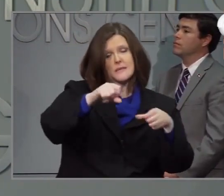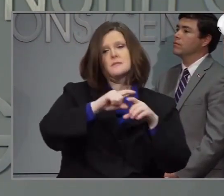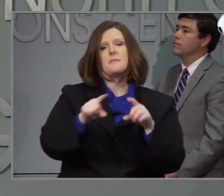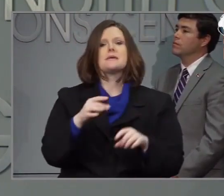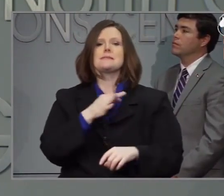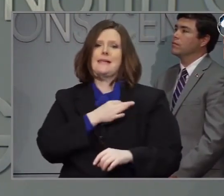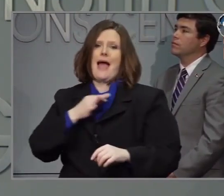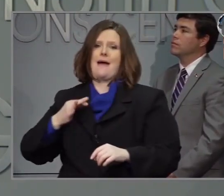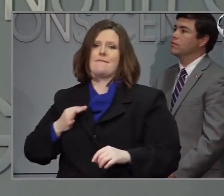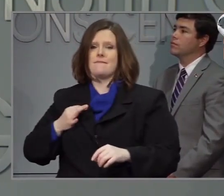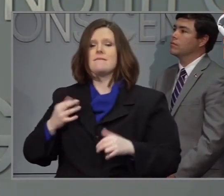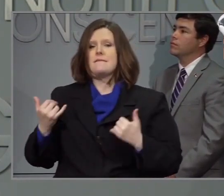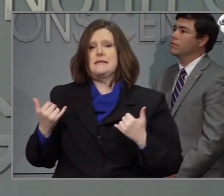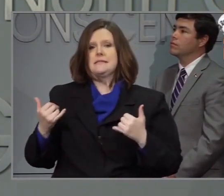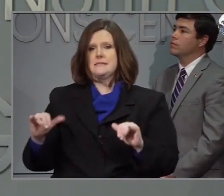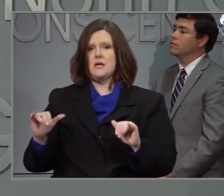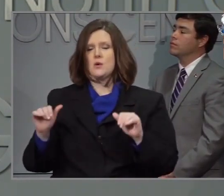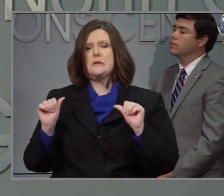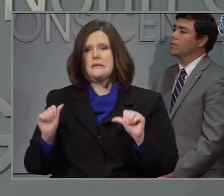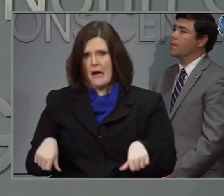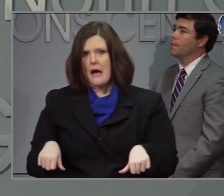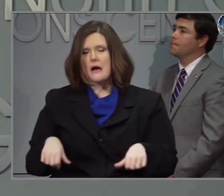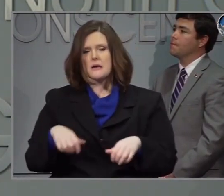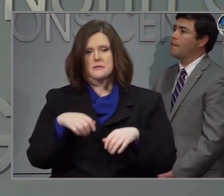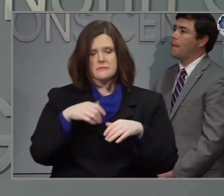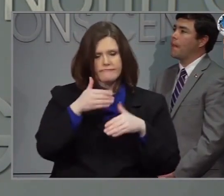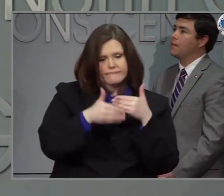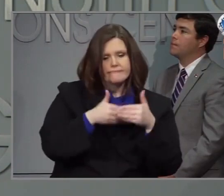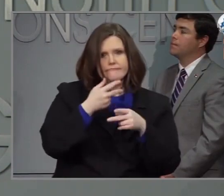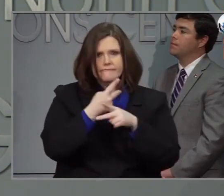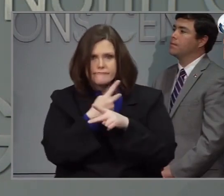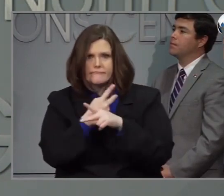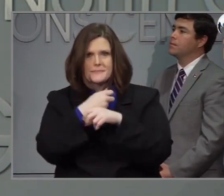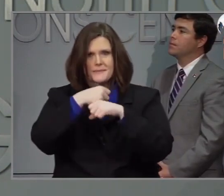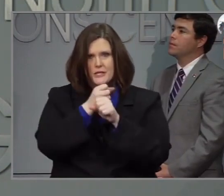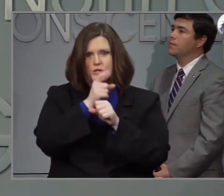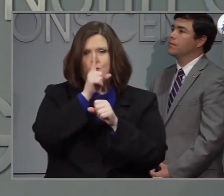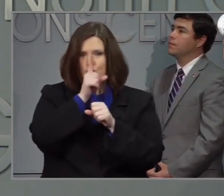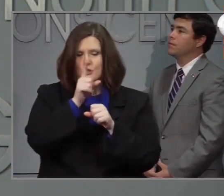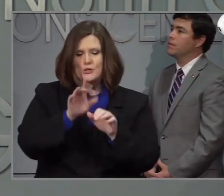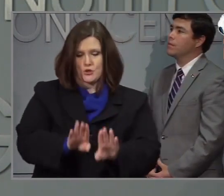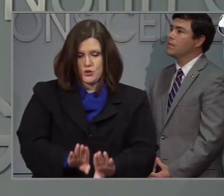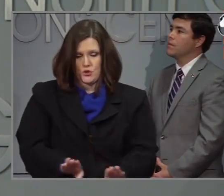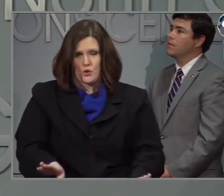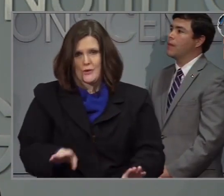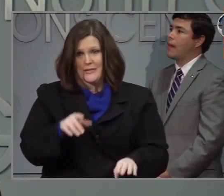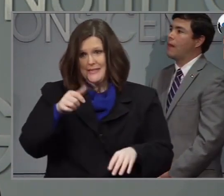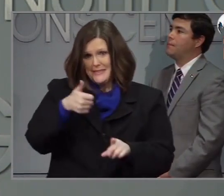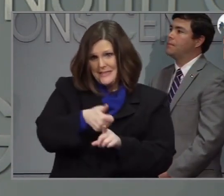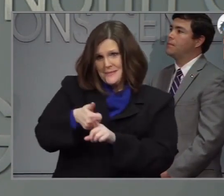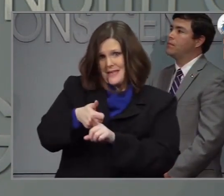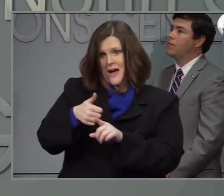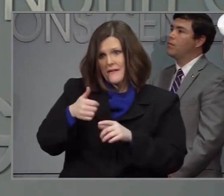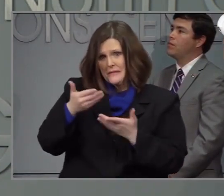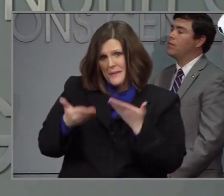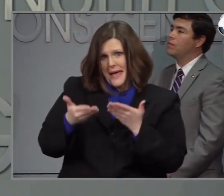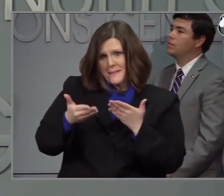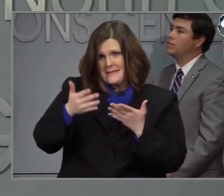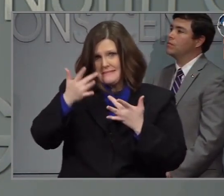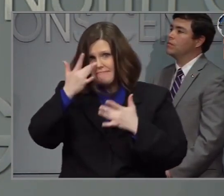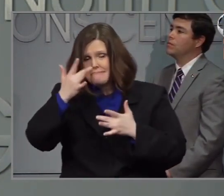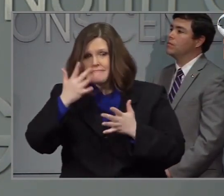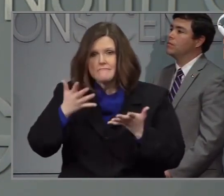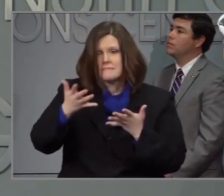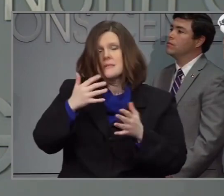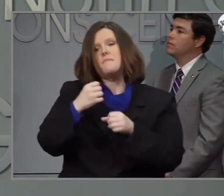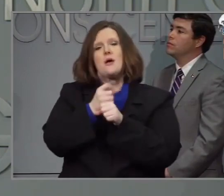están cerradas los empleados continúan asegurarse a través de sus esfuerzos que los niños más vulnerables